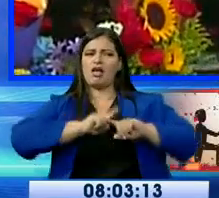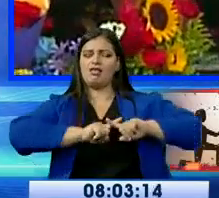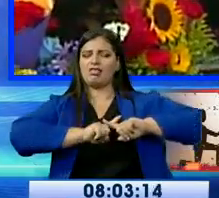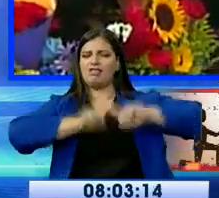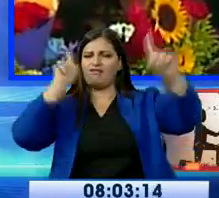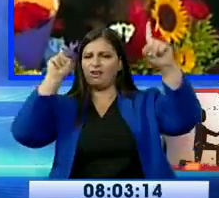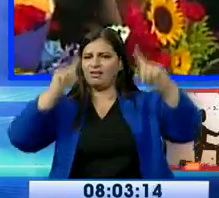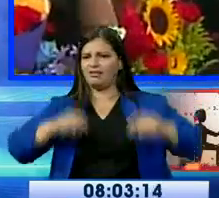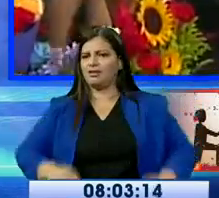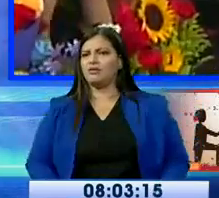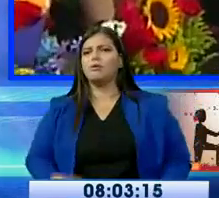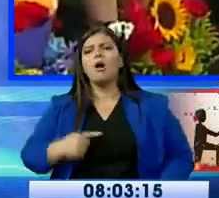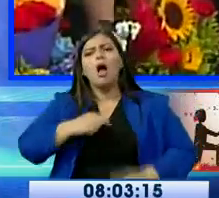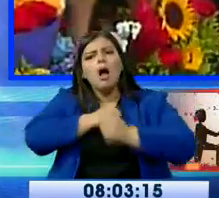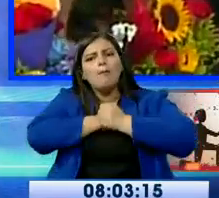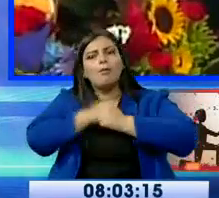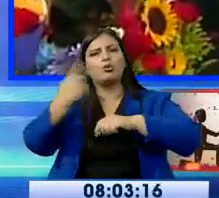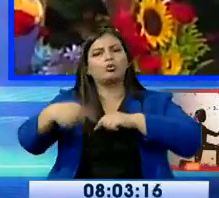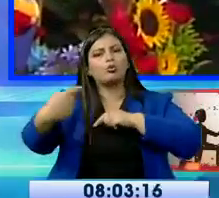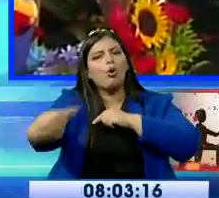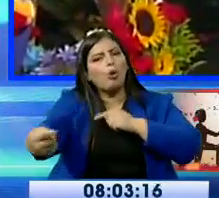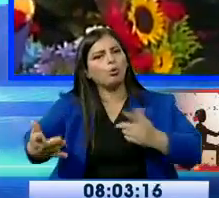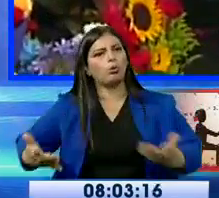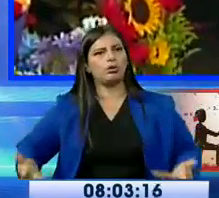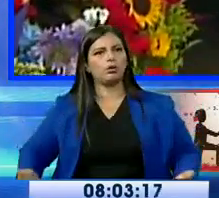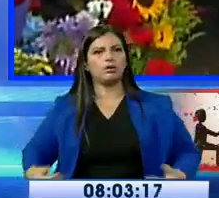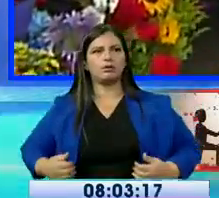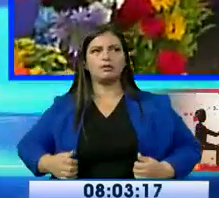felicitaciones. Mire, teniendo detalle que le tengo, me